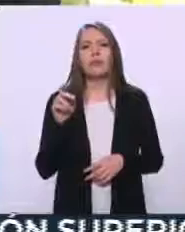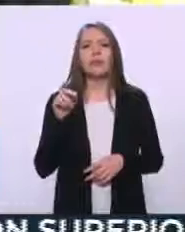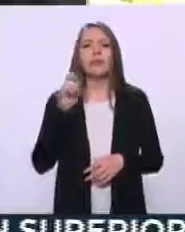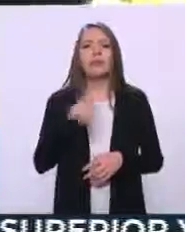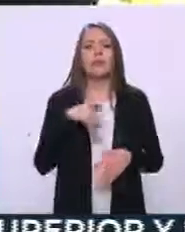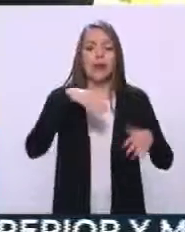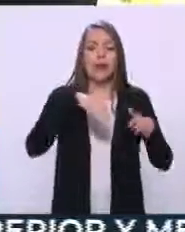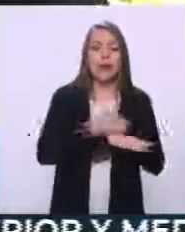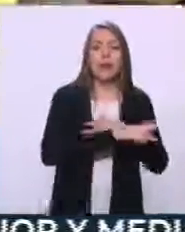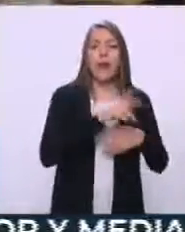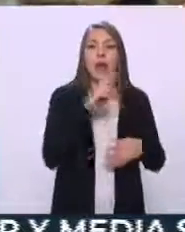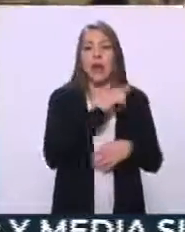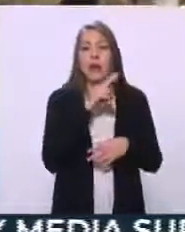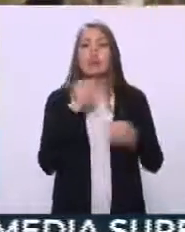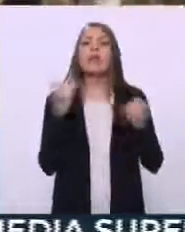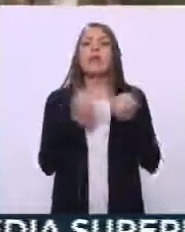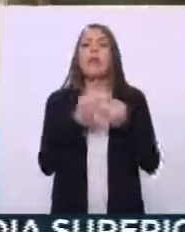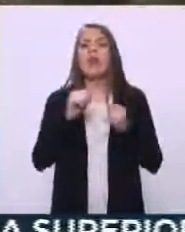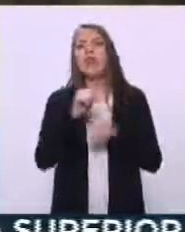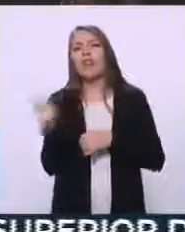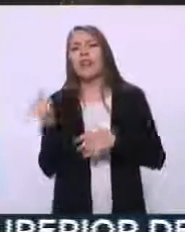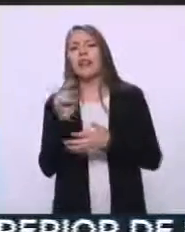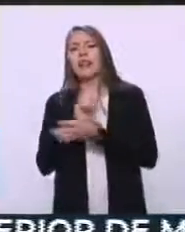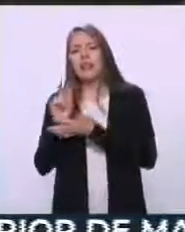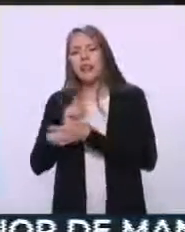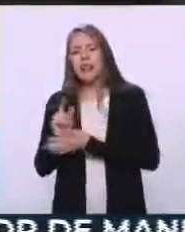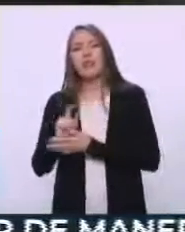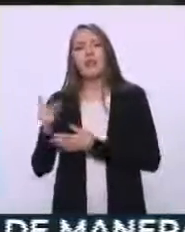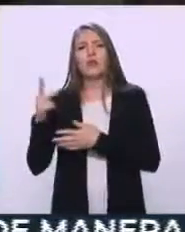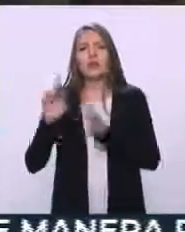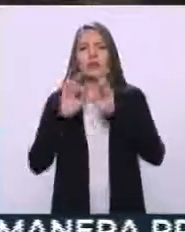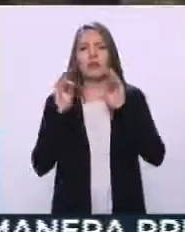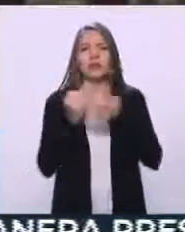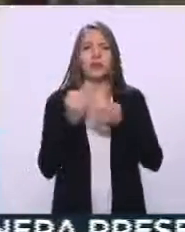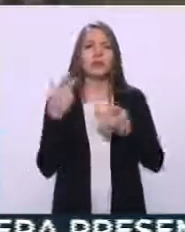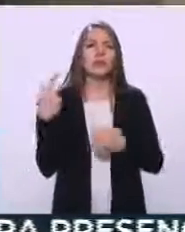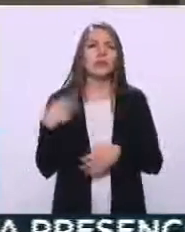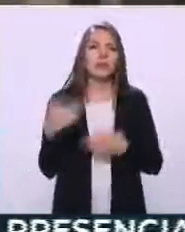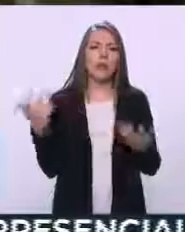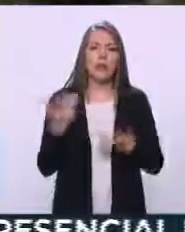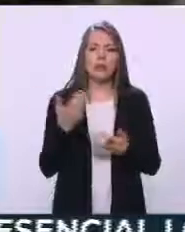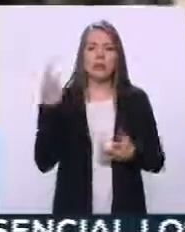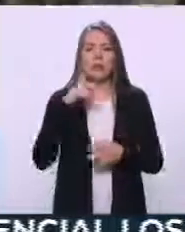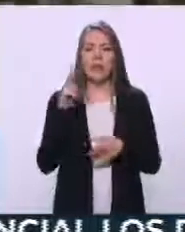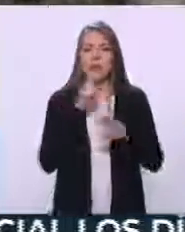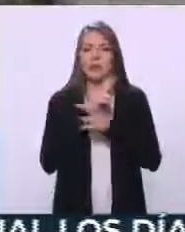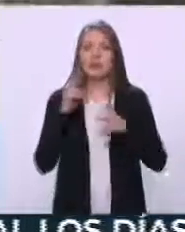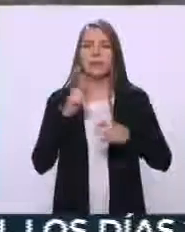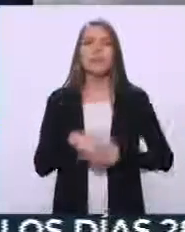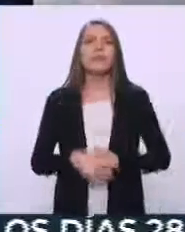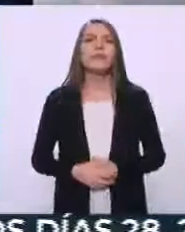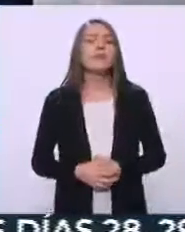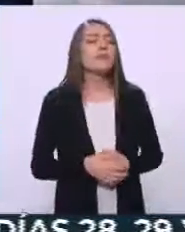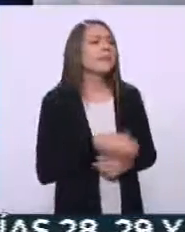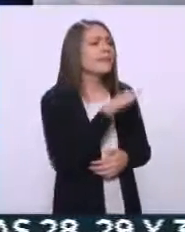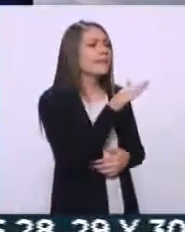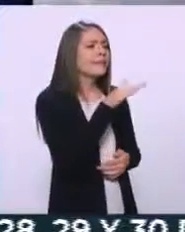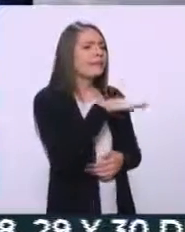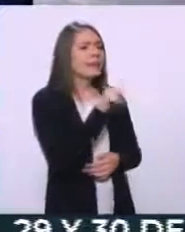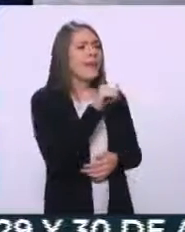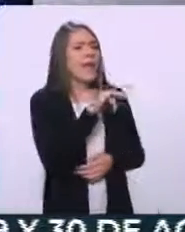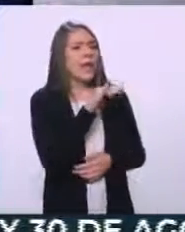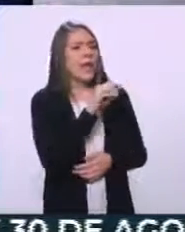aire, y esto más filtros y otras medidas sanitarias que se implementan en el sistema de ventilación. Mariano, sobre el tema de